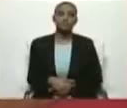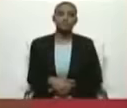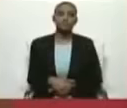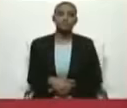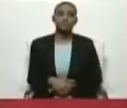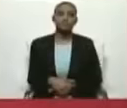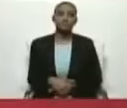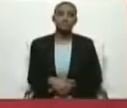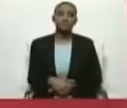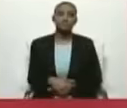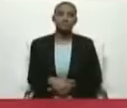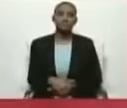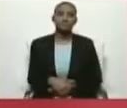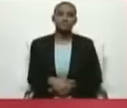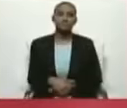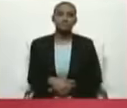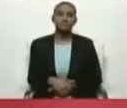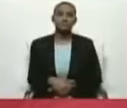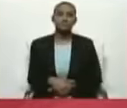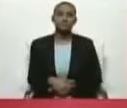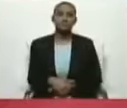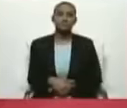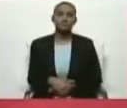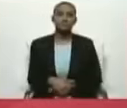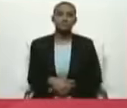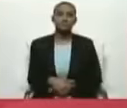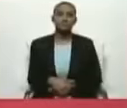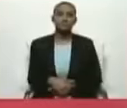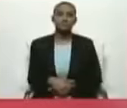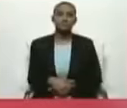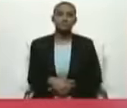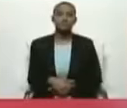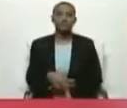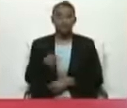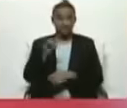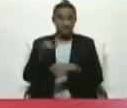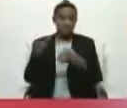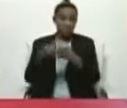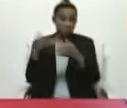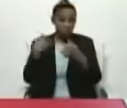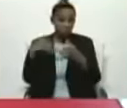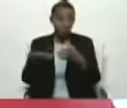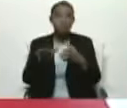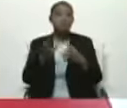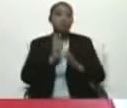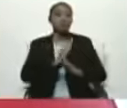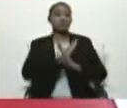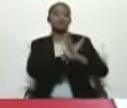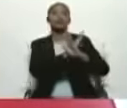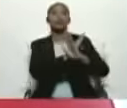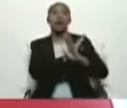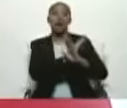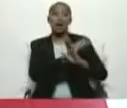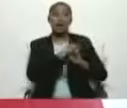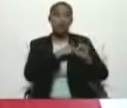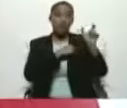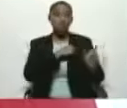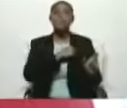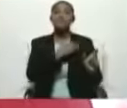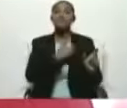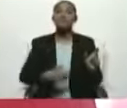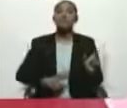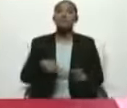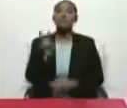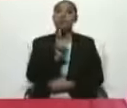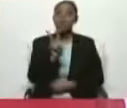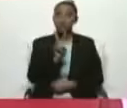Ellos llegaron hasta, ¿cómo se llama?, censurar a un presidente en Venezuela, ¿vale?